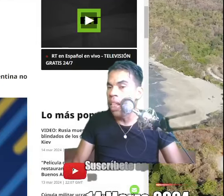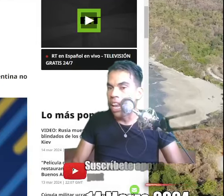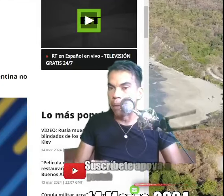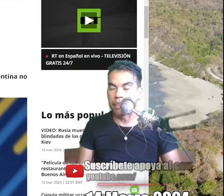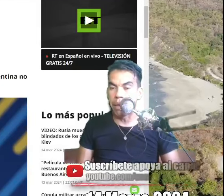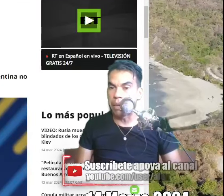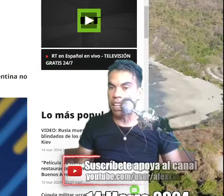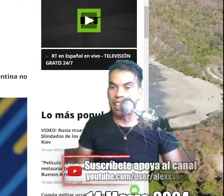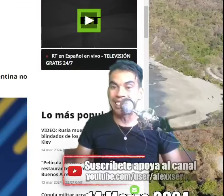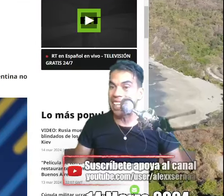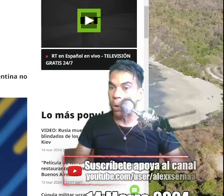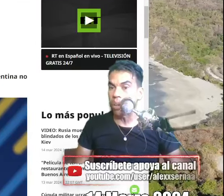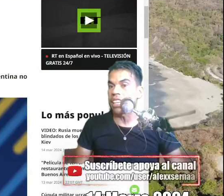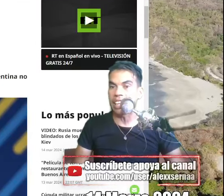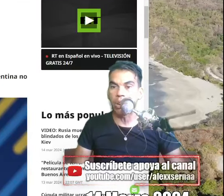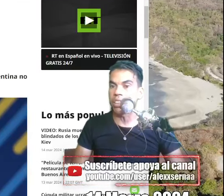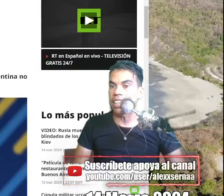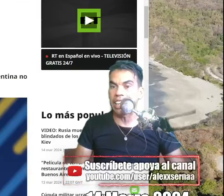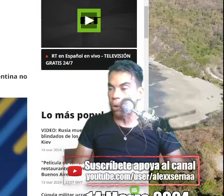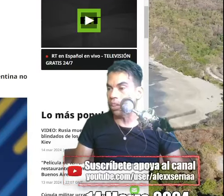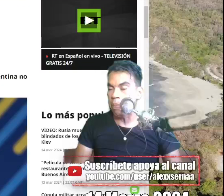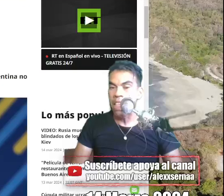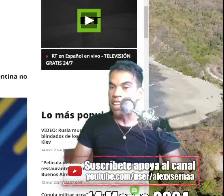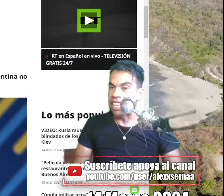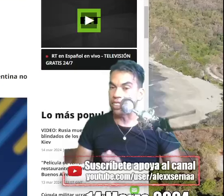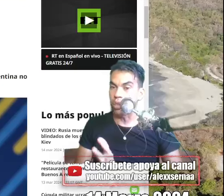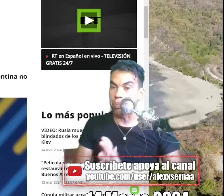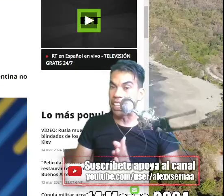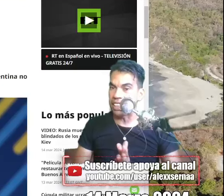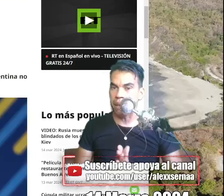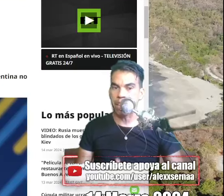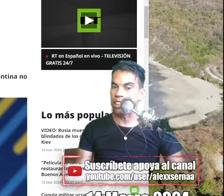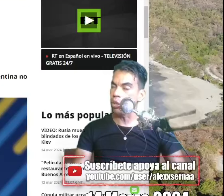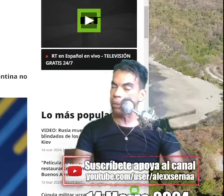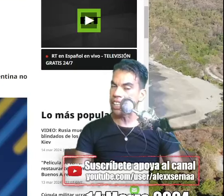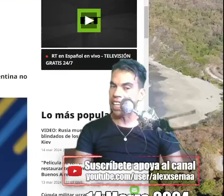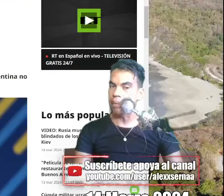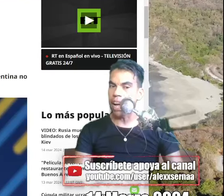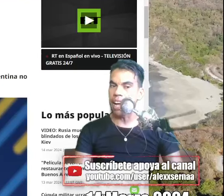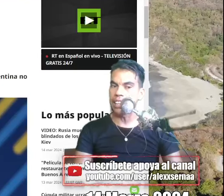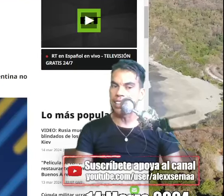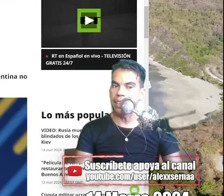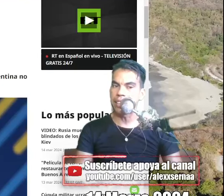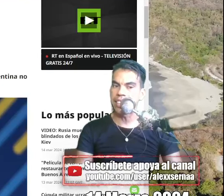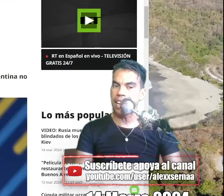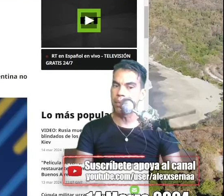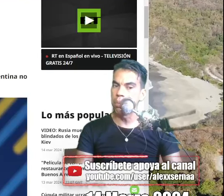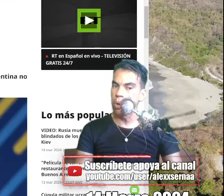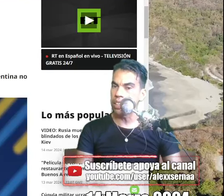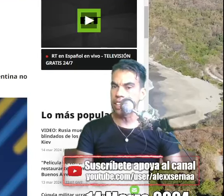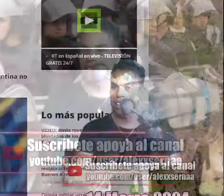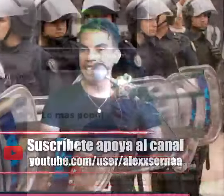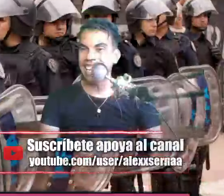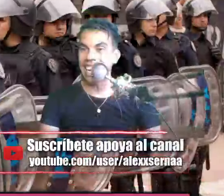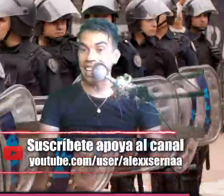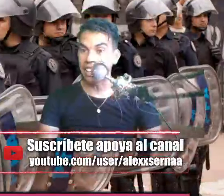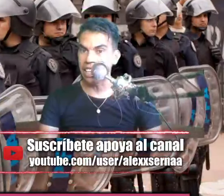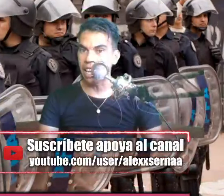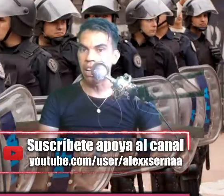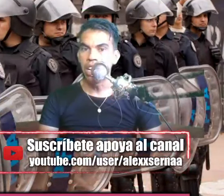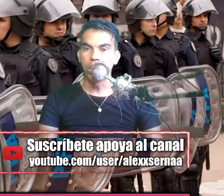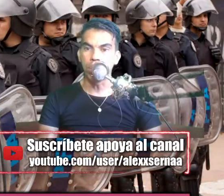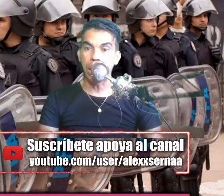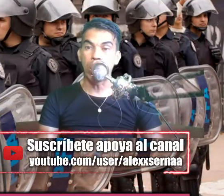todo esto lamentablemente es recorte recorte recorte y esto pinta esto pinta que va a va a estar muy interesante en